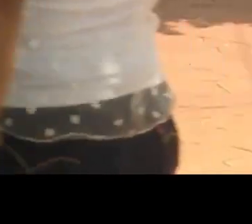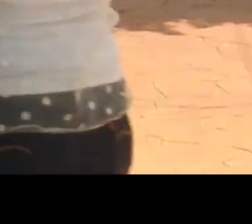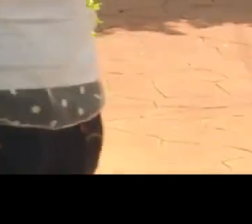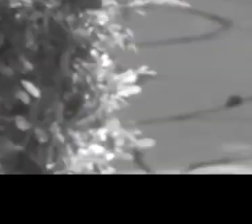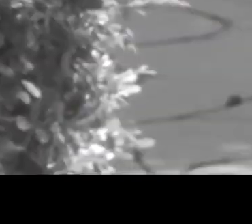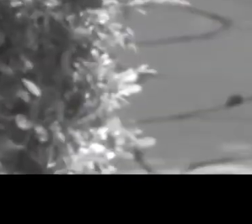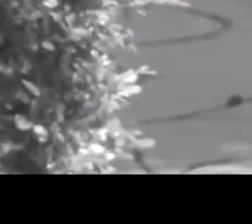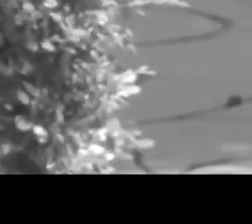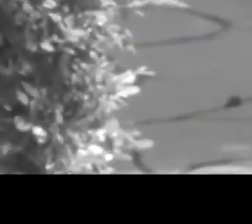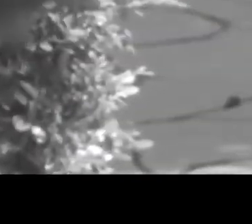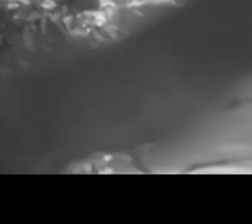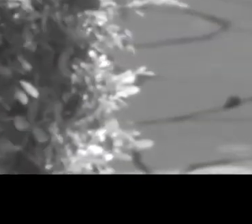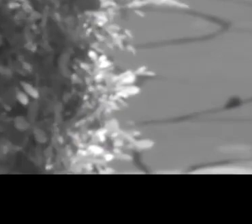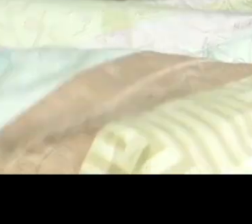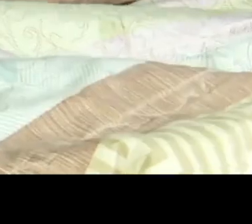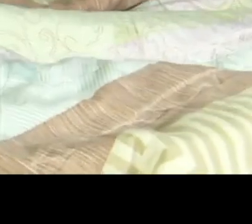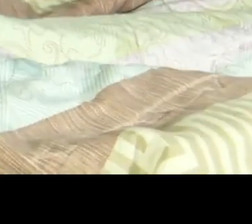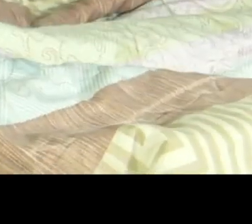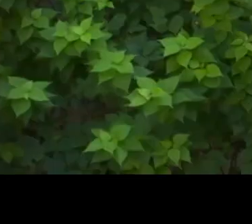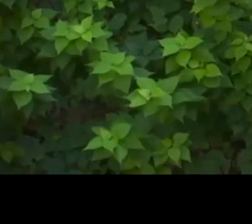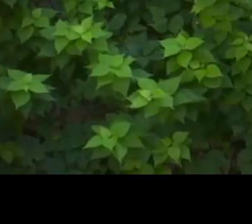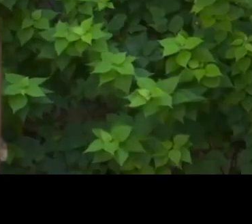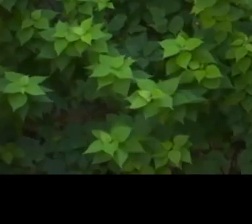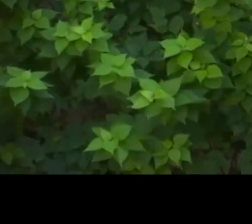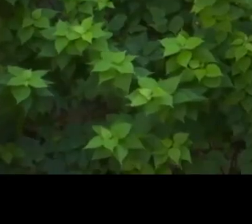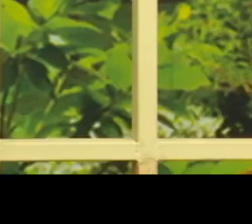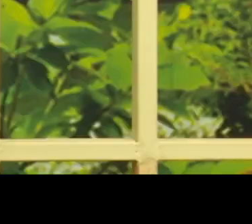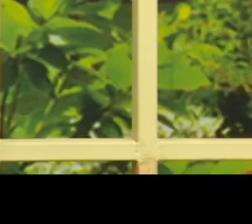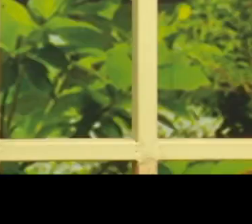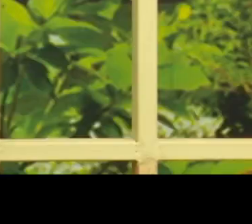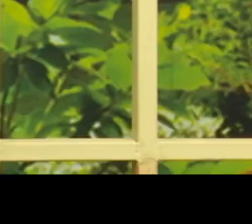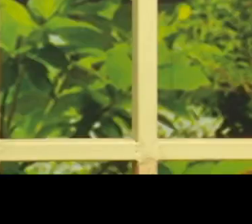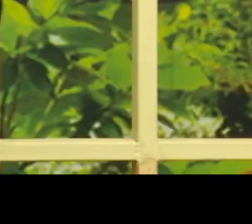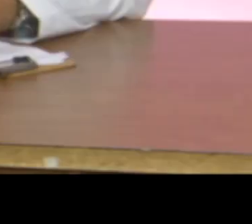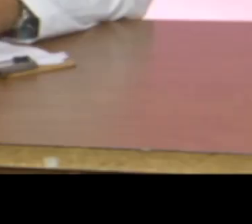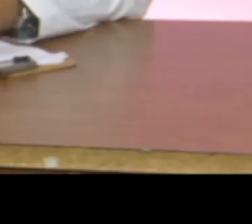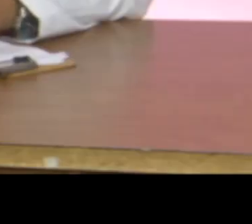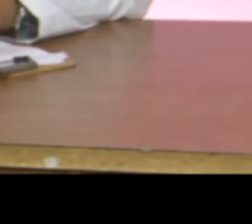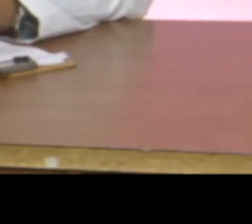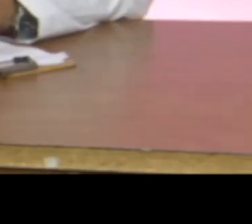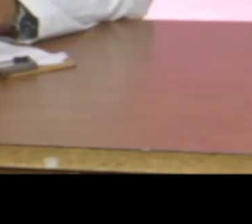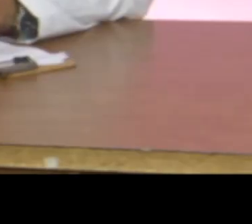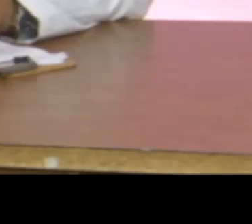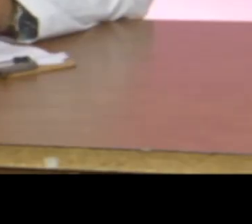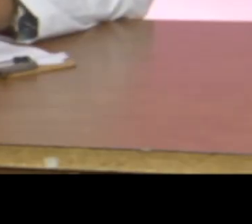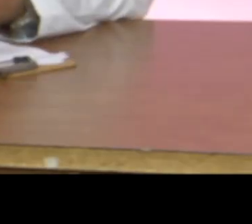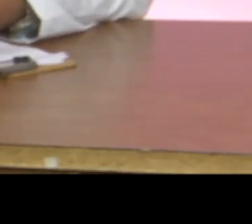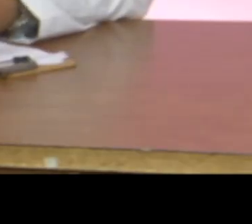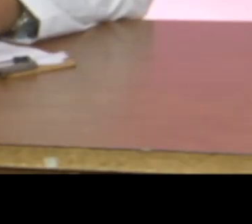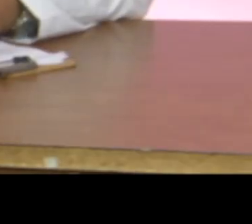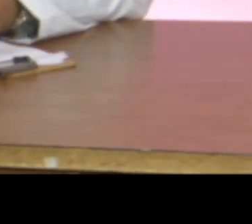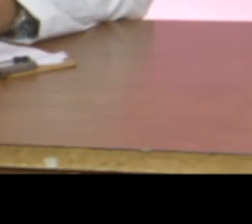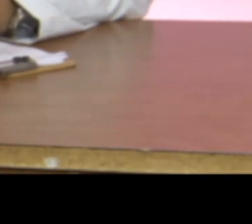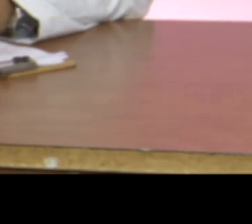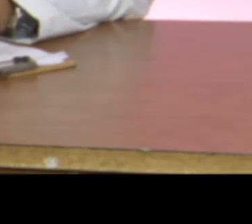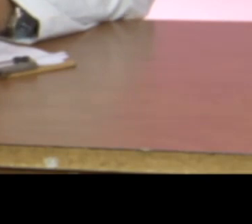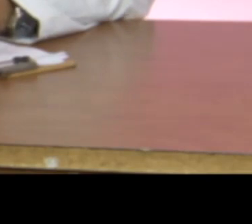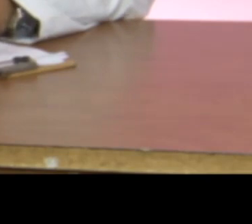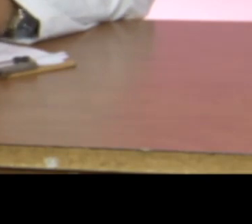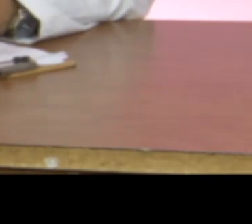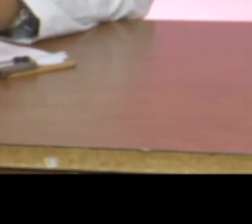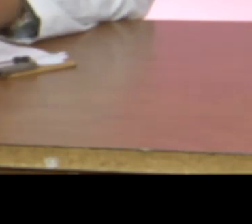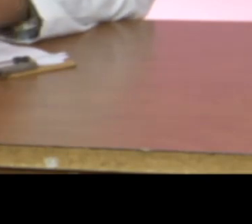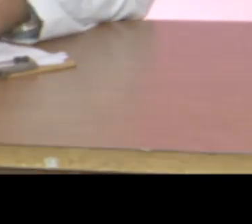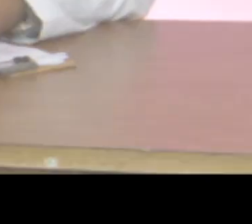de la exposición al virus. Si presenta fiebre, tos o dificultad para respirar, busque atención de inmediato y no